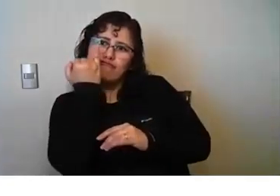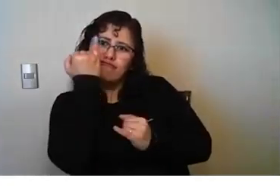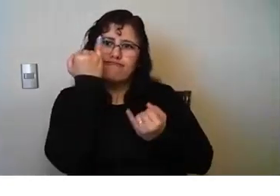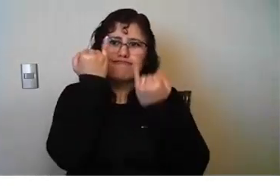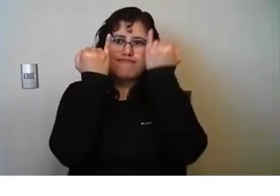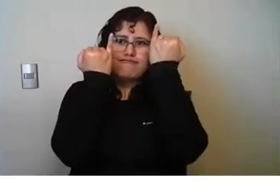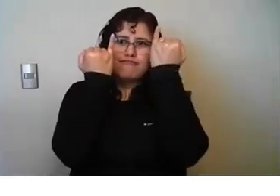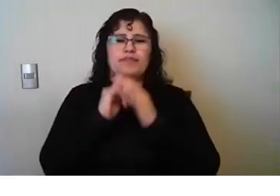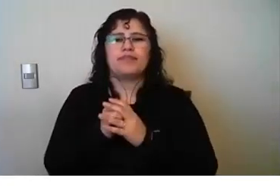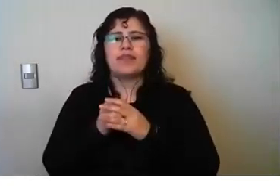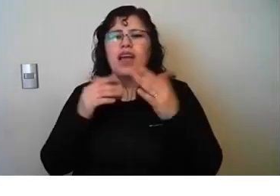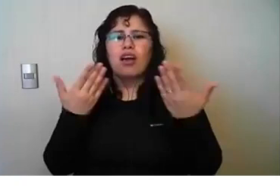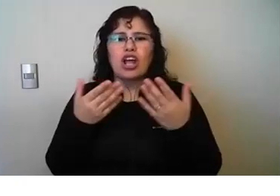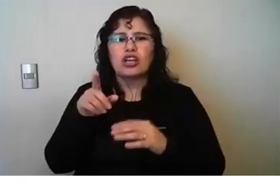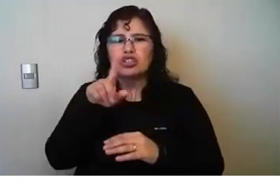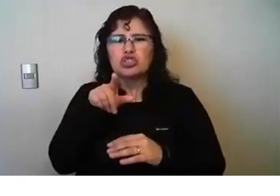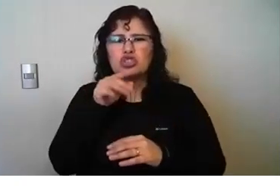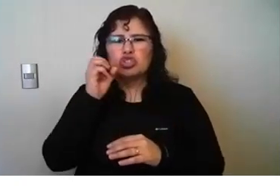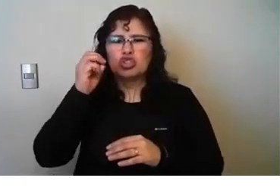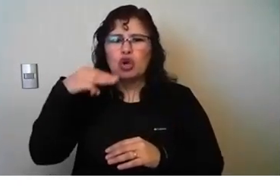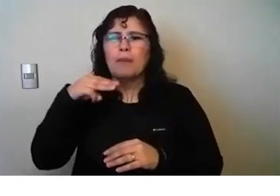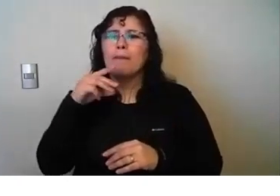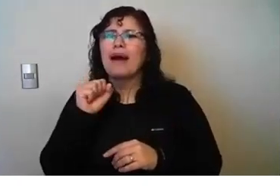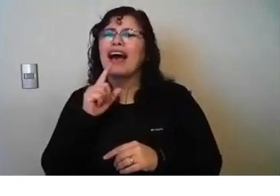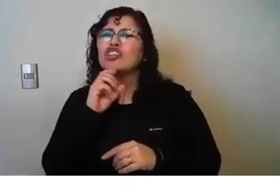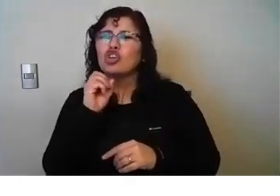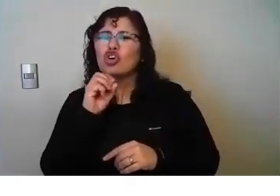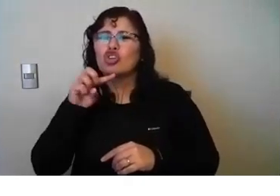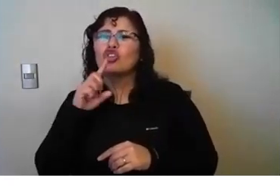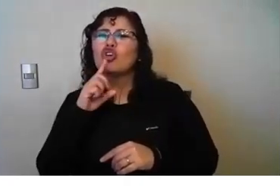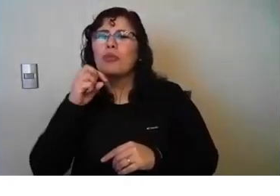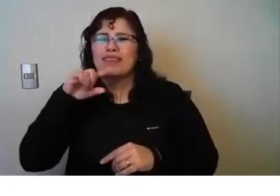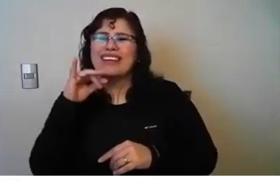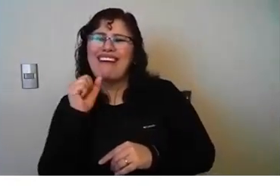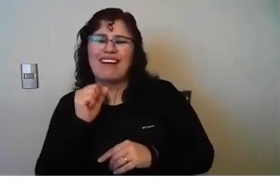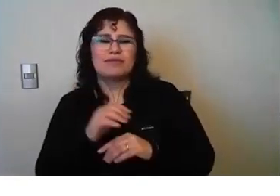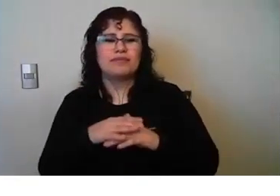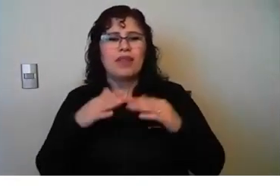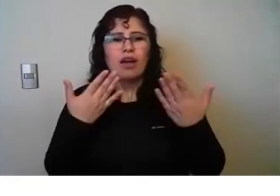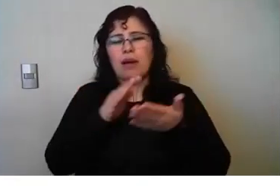somatotópicamente. Entonces son varios elementos. Es un área de proyección primaria. Se proyecta